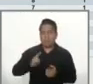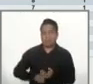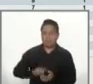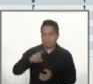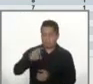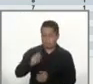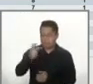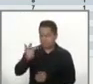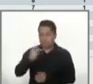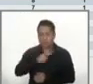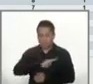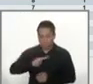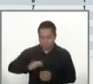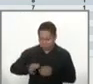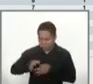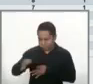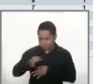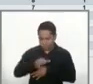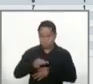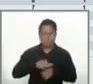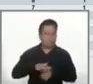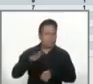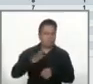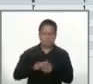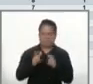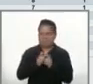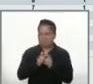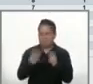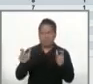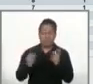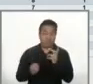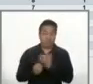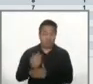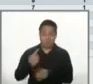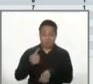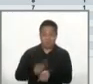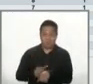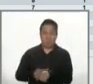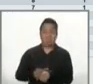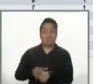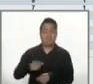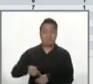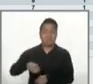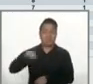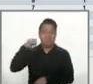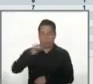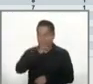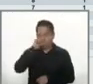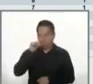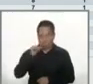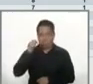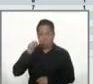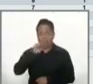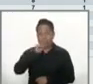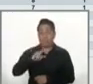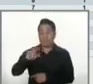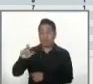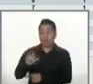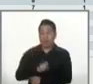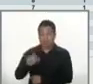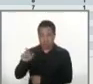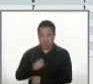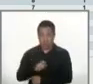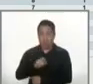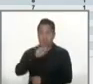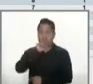38 municipios, dentro de los que destacan con mayor número de casos nuevos el municipio de Oaxaca de Juárez, Santa Cruz